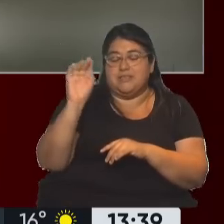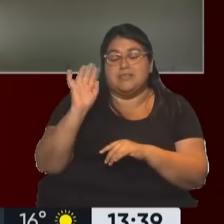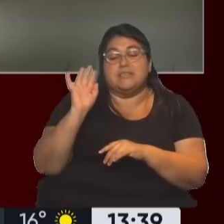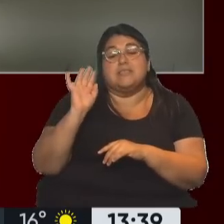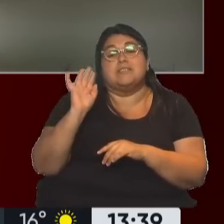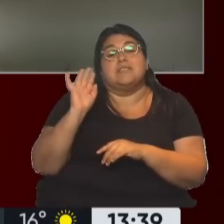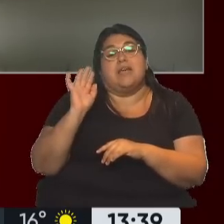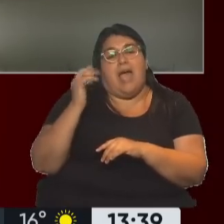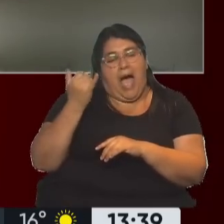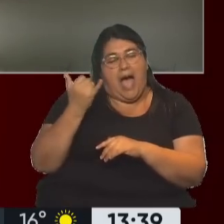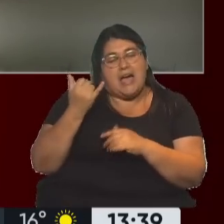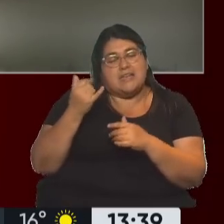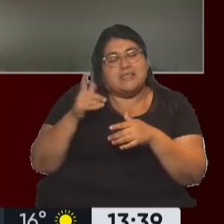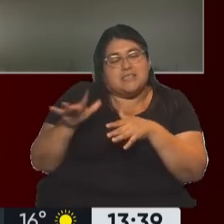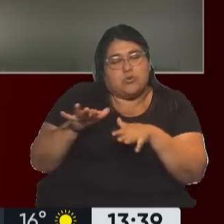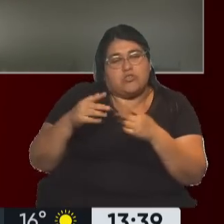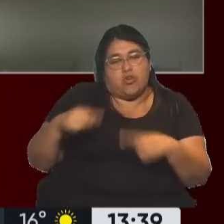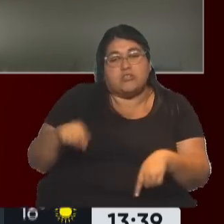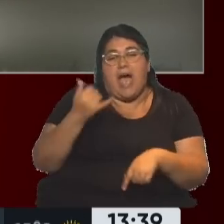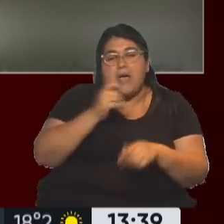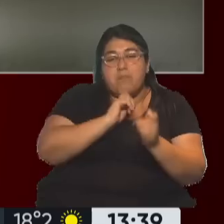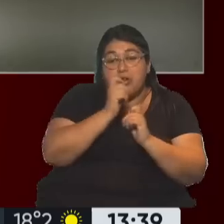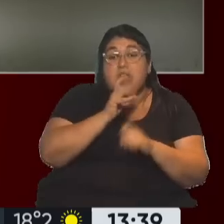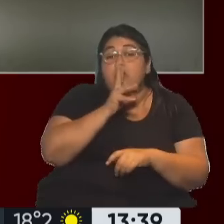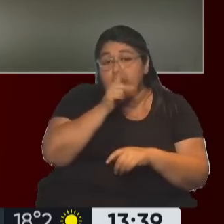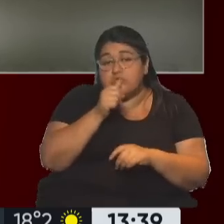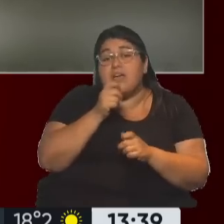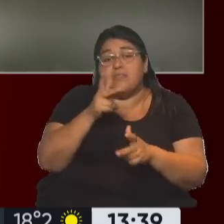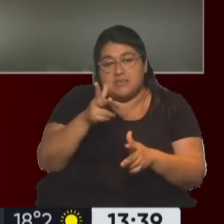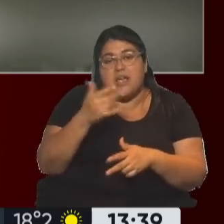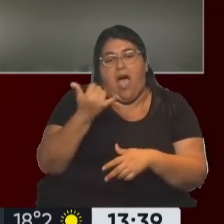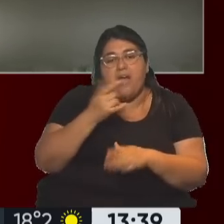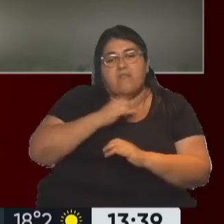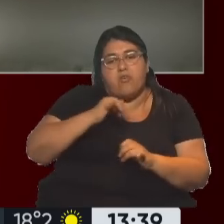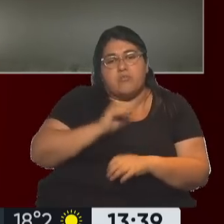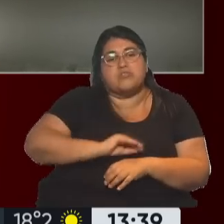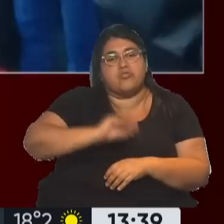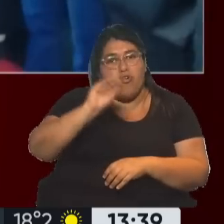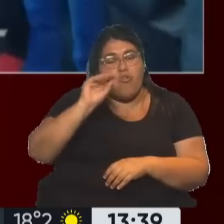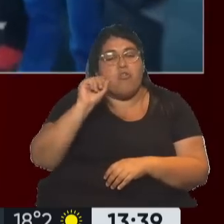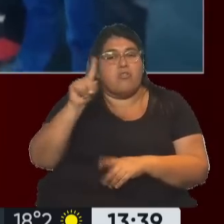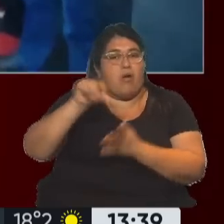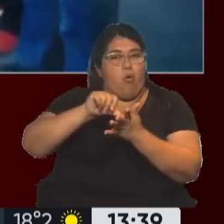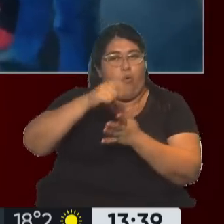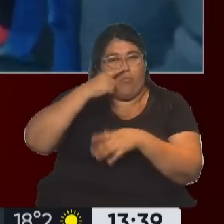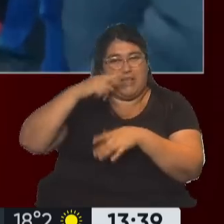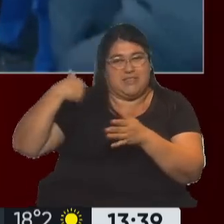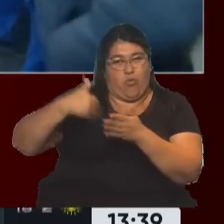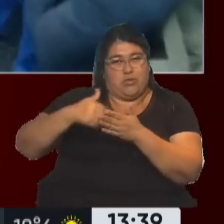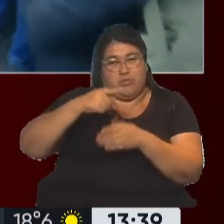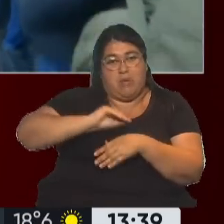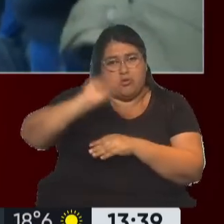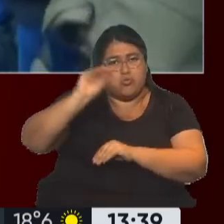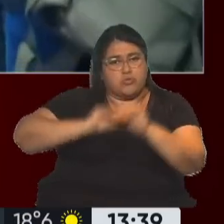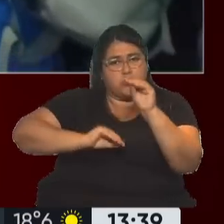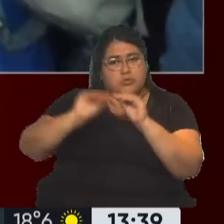a... hay periodistas rusos que han publicado reportajes en la prensa occidental durante las últimas semanas mencionando cómo